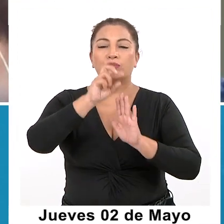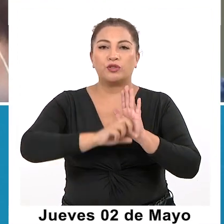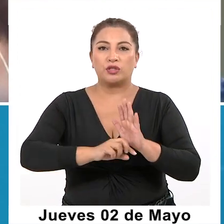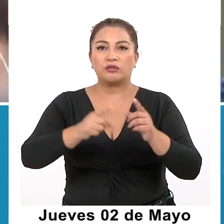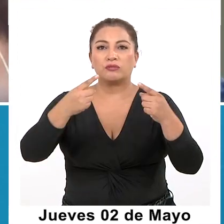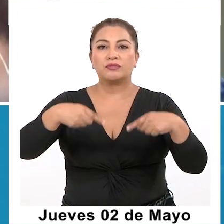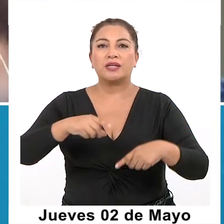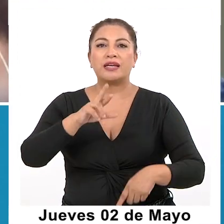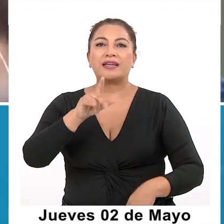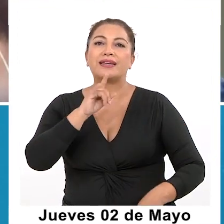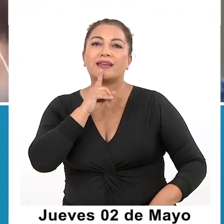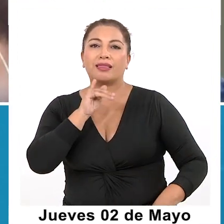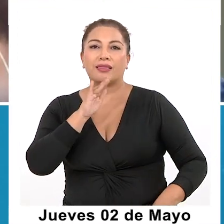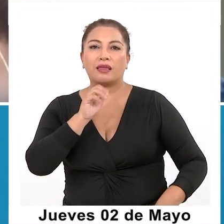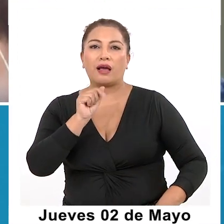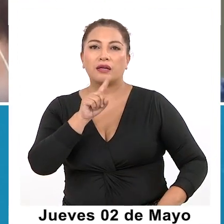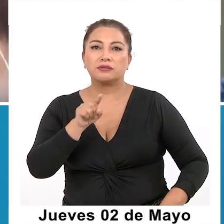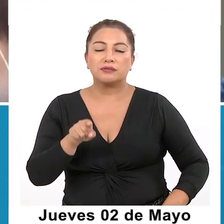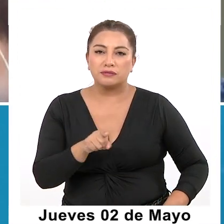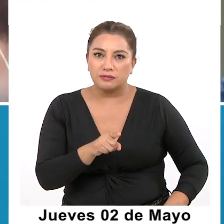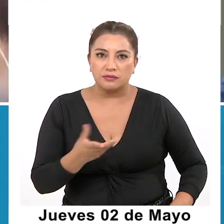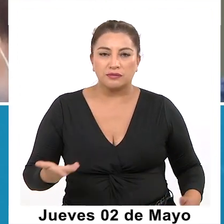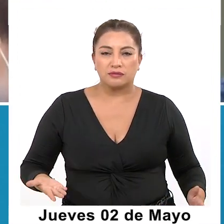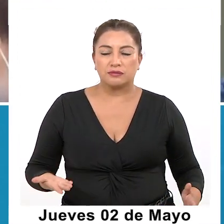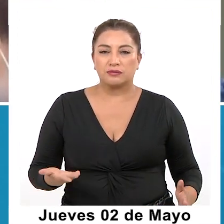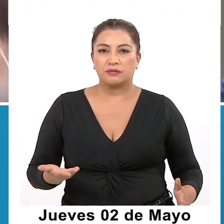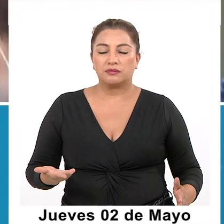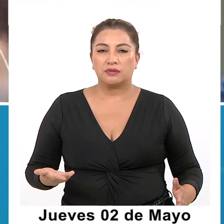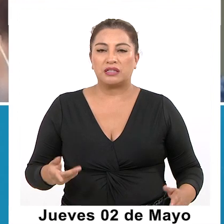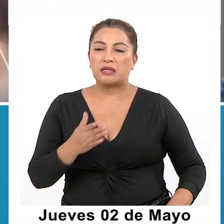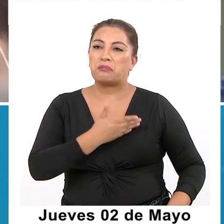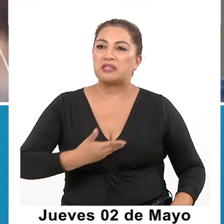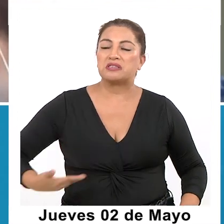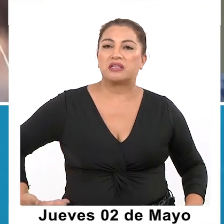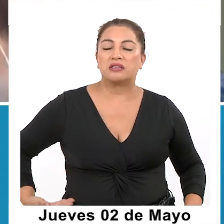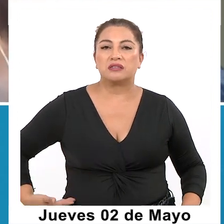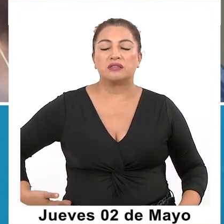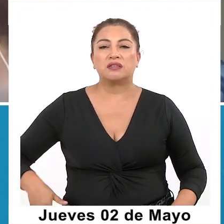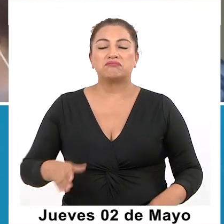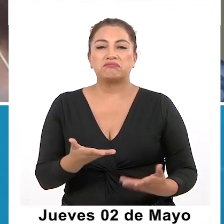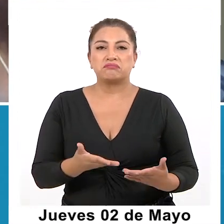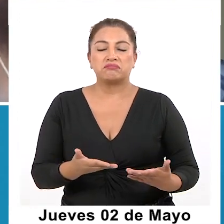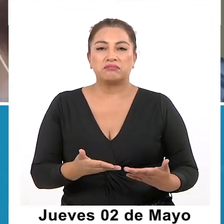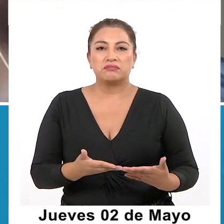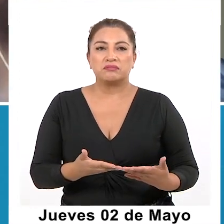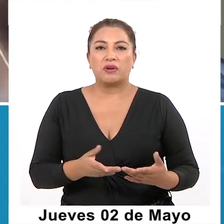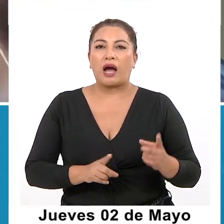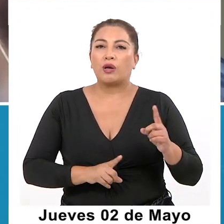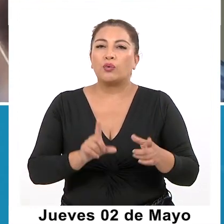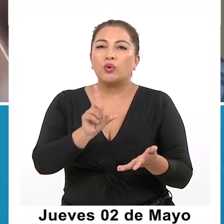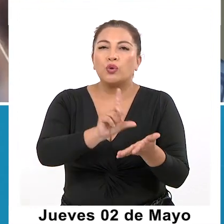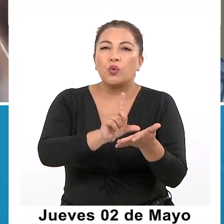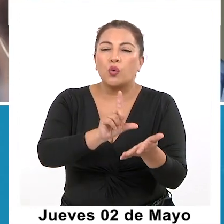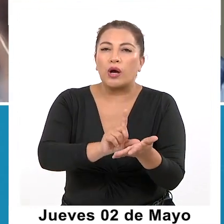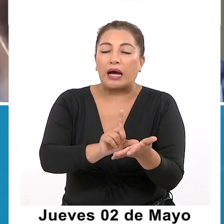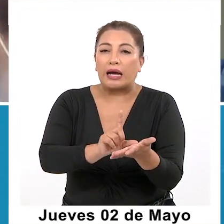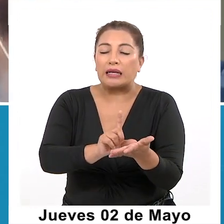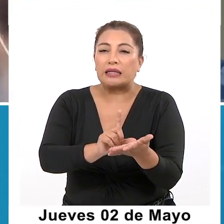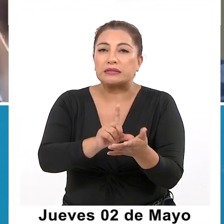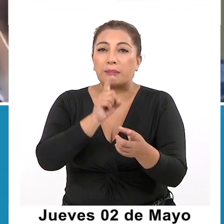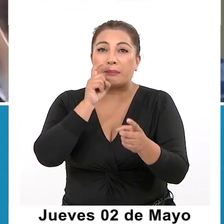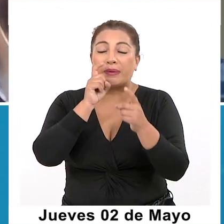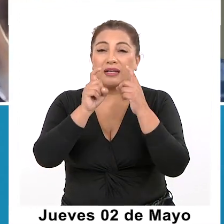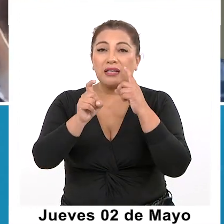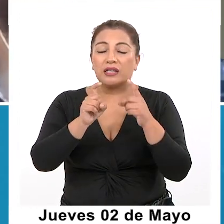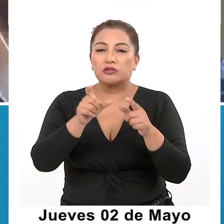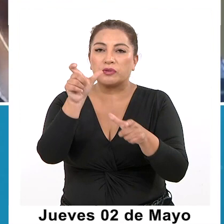fronteras críticas que es un concepto que ha utilizado el presente gobierno para los efectos de relevar algunos puntos críticos de interacción